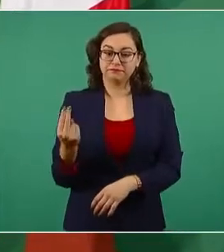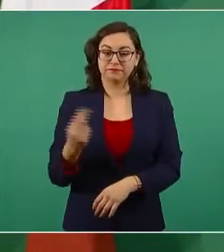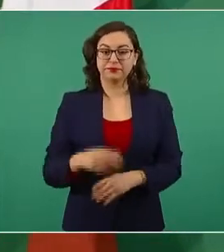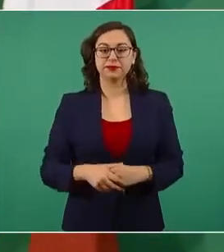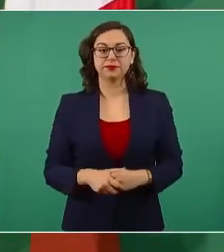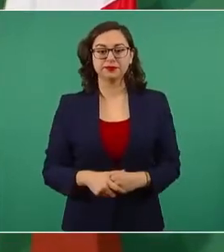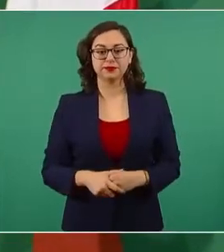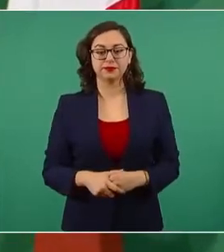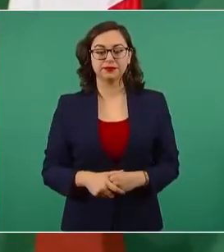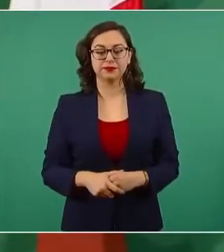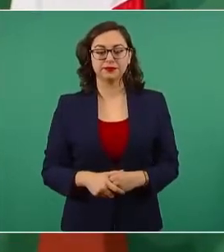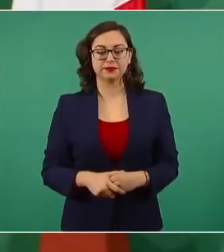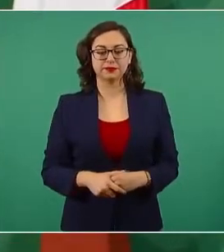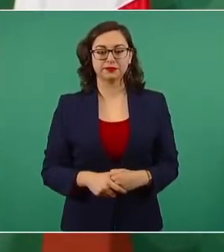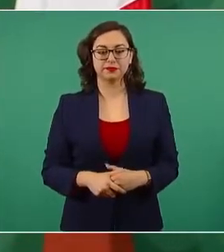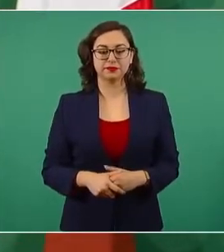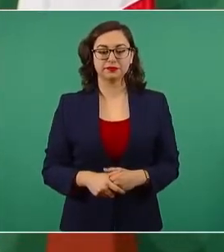Y